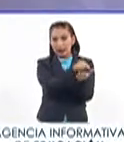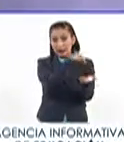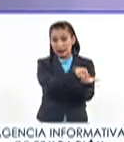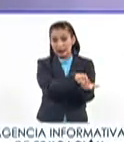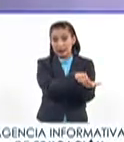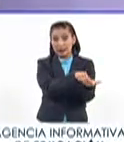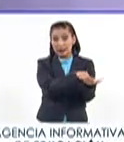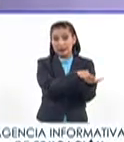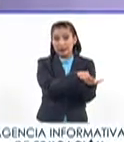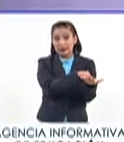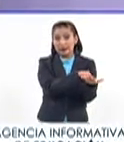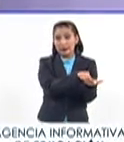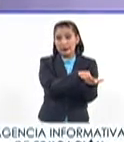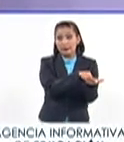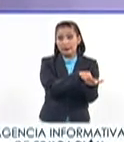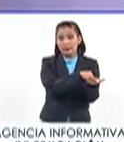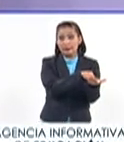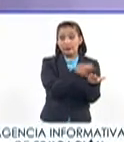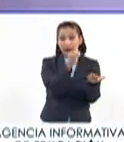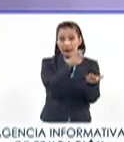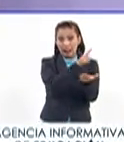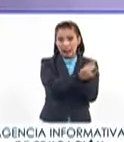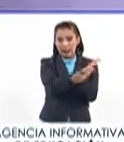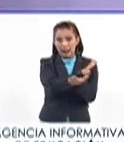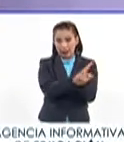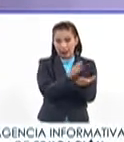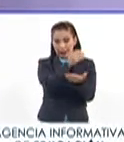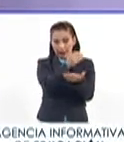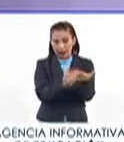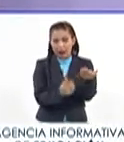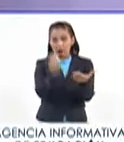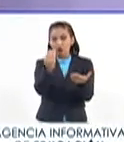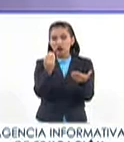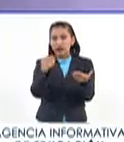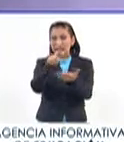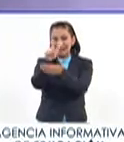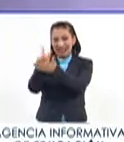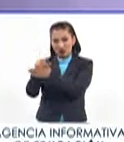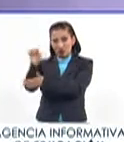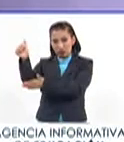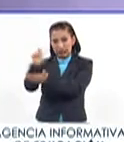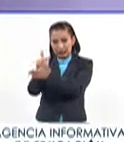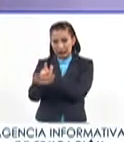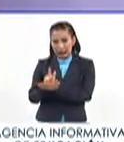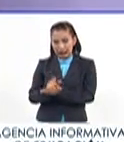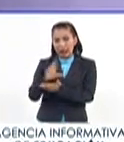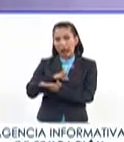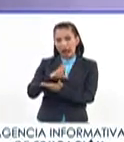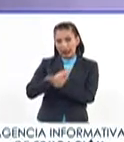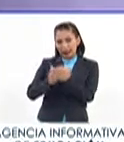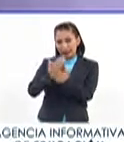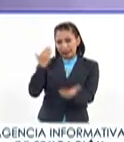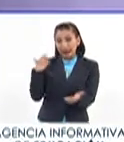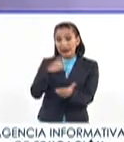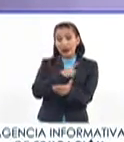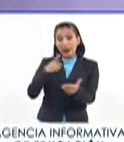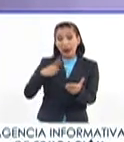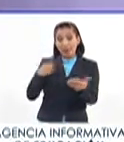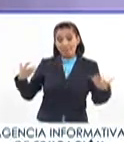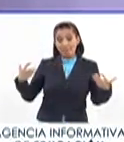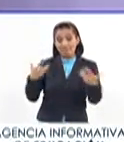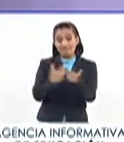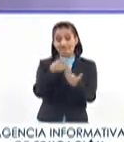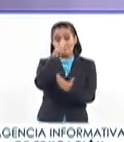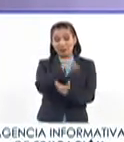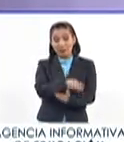por ejemplo. Con esta ley general, muchas de las leyes que ya existían tienen que alinearse